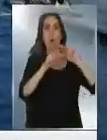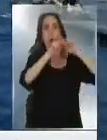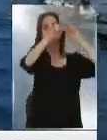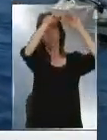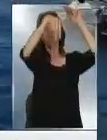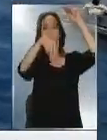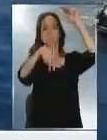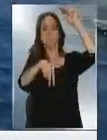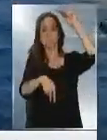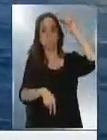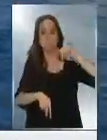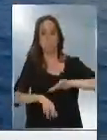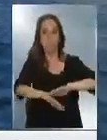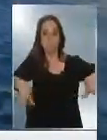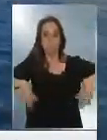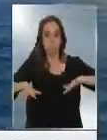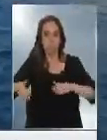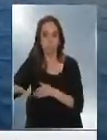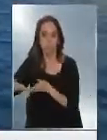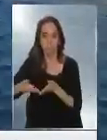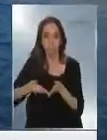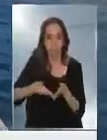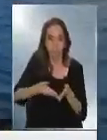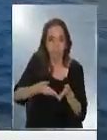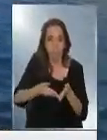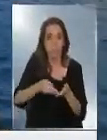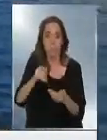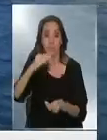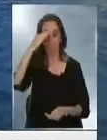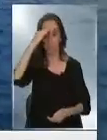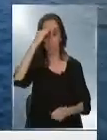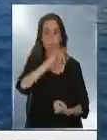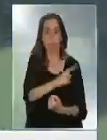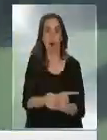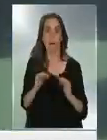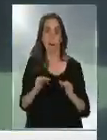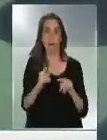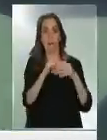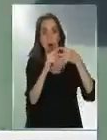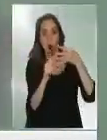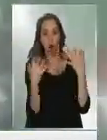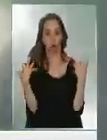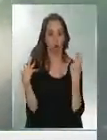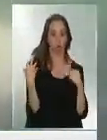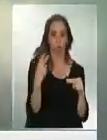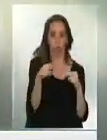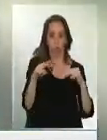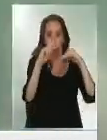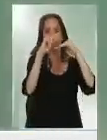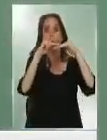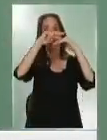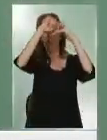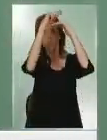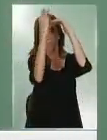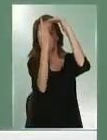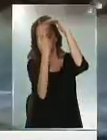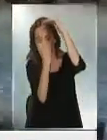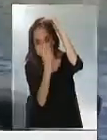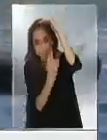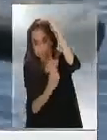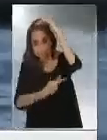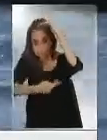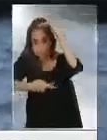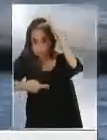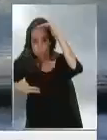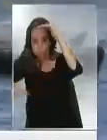En medio del mar, las fuerzas especiales comienzan a realizar diferentes funciones. Algunos lo hacen bajo la superficie, otros